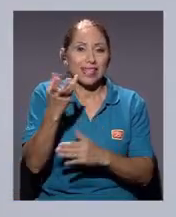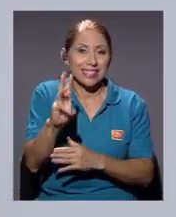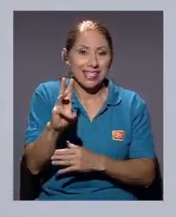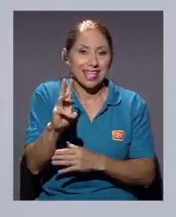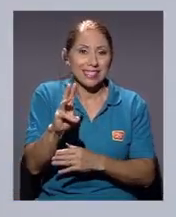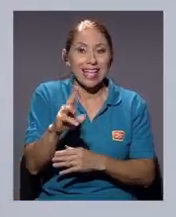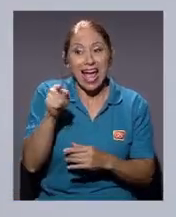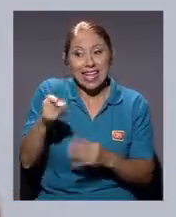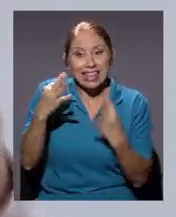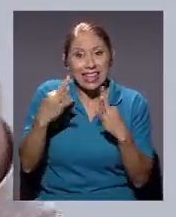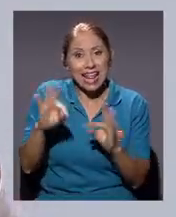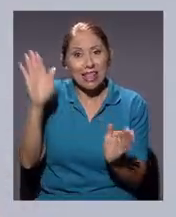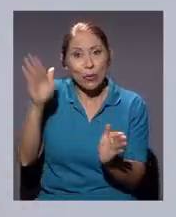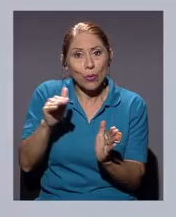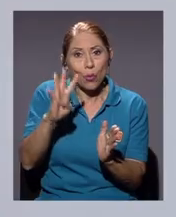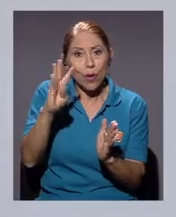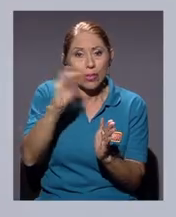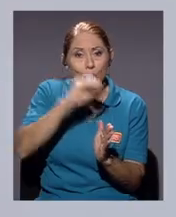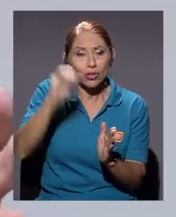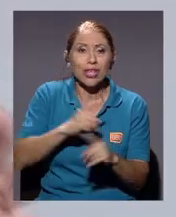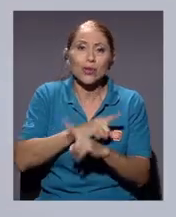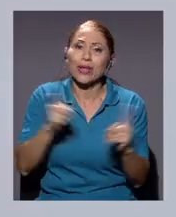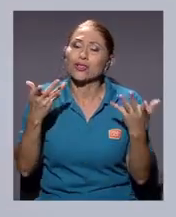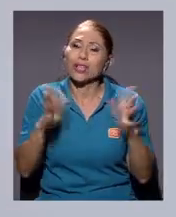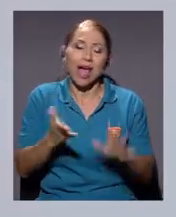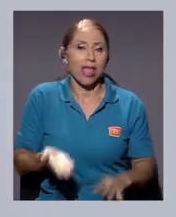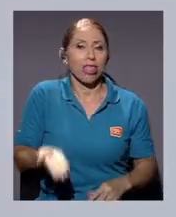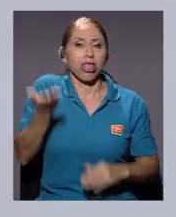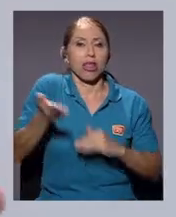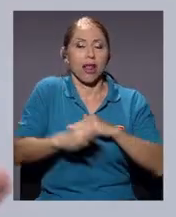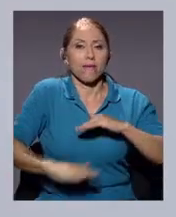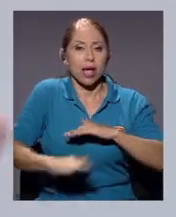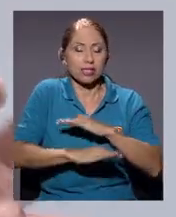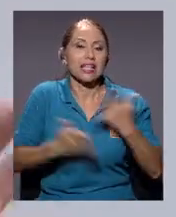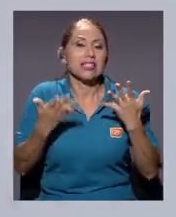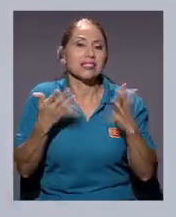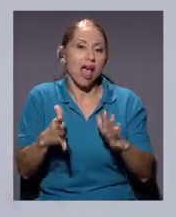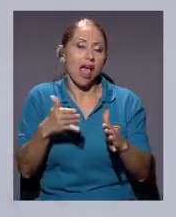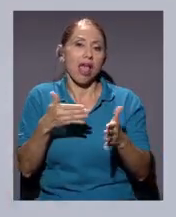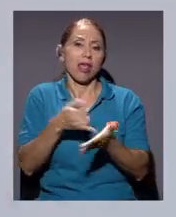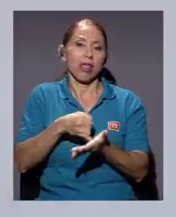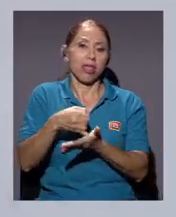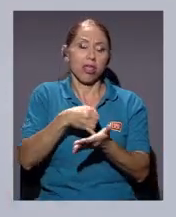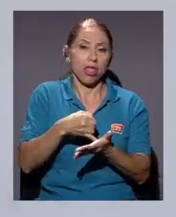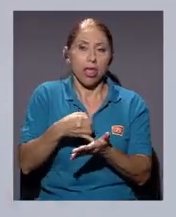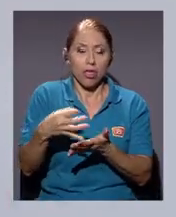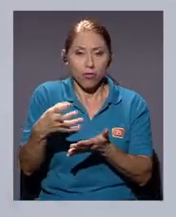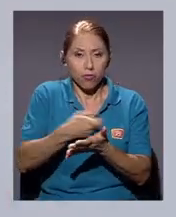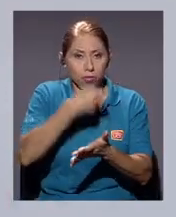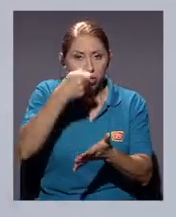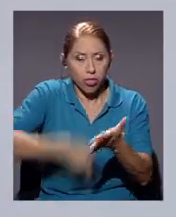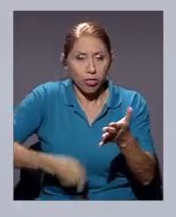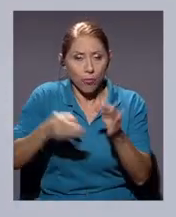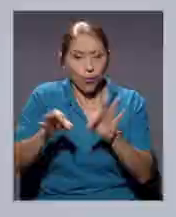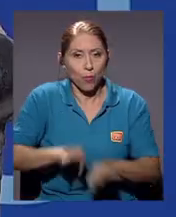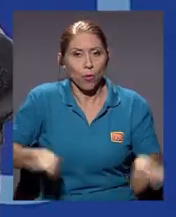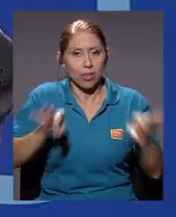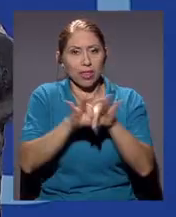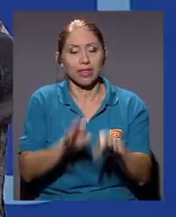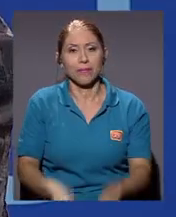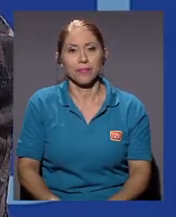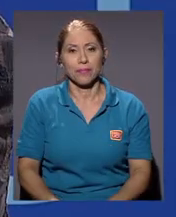4% pero el crecimiento en la base ya había generado una erosión de las fuentes fiscales en forma muy importante